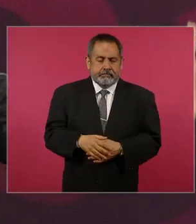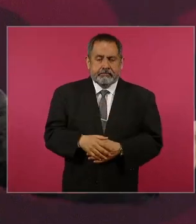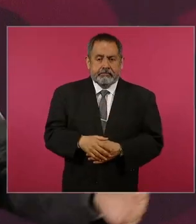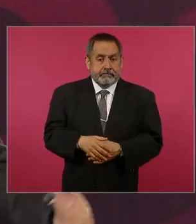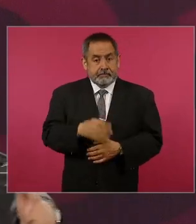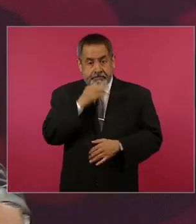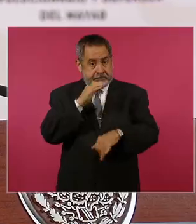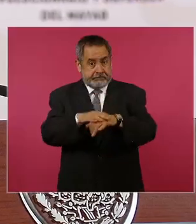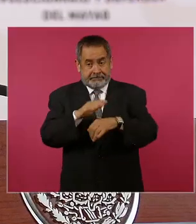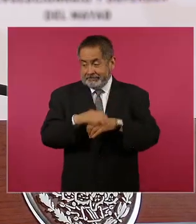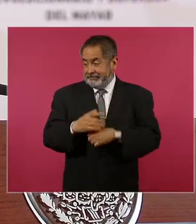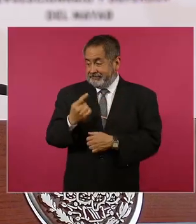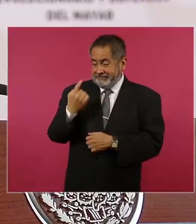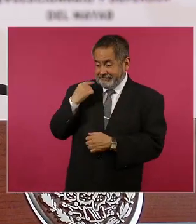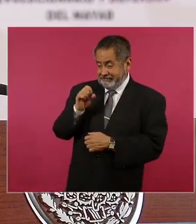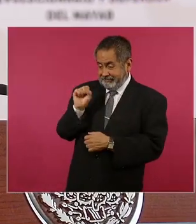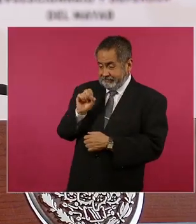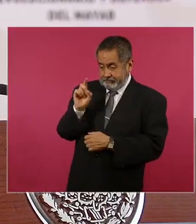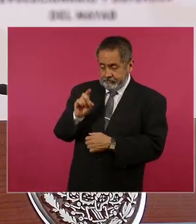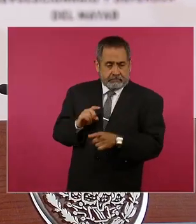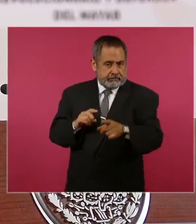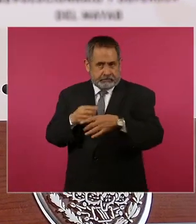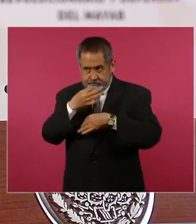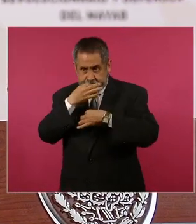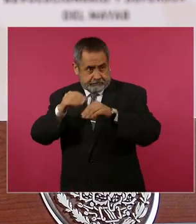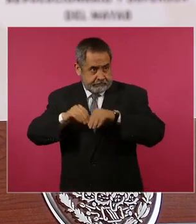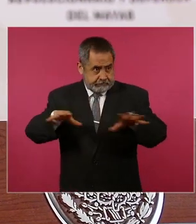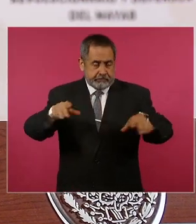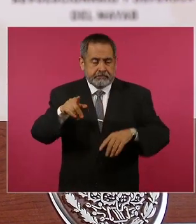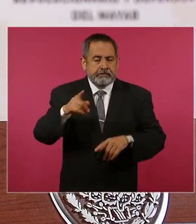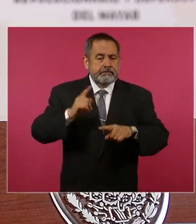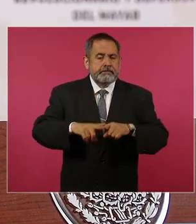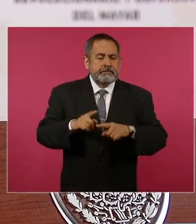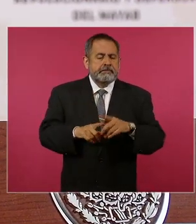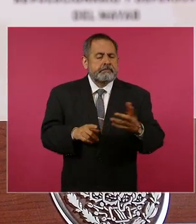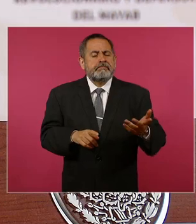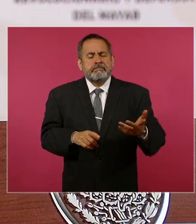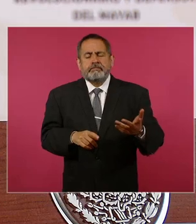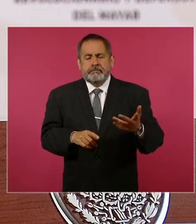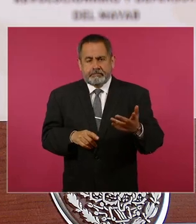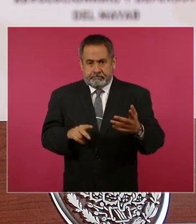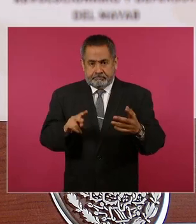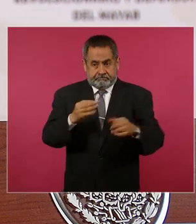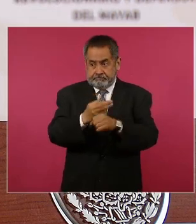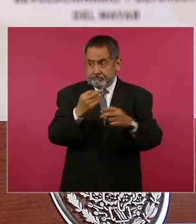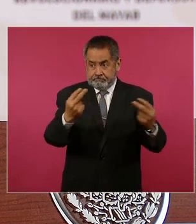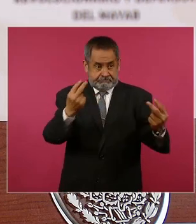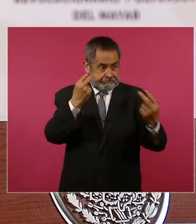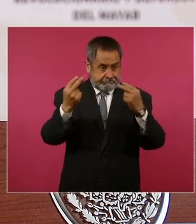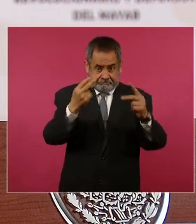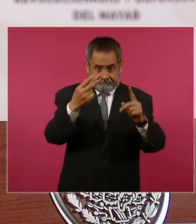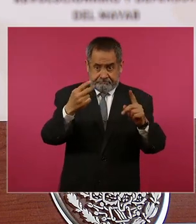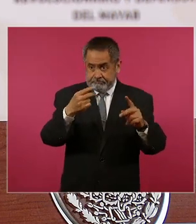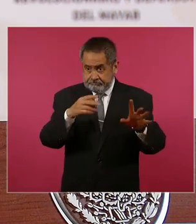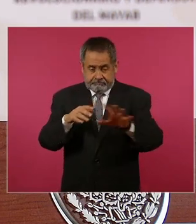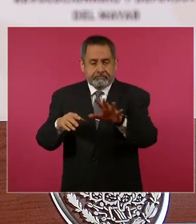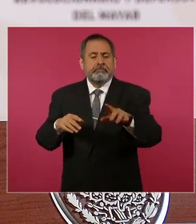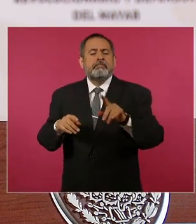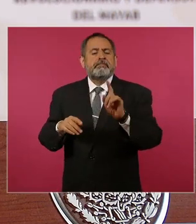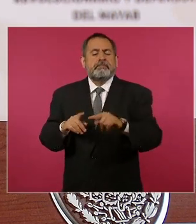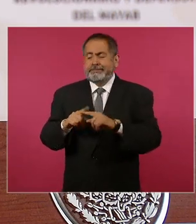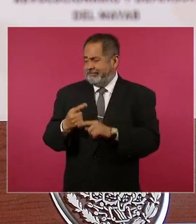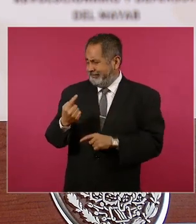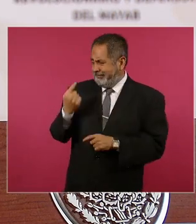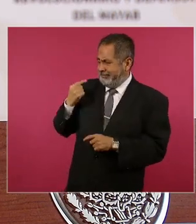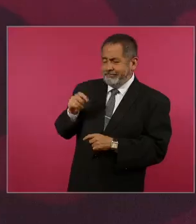esto para toda la gente que nos está escuchando, que nos está viendo, se llevaron a